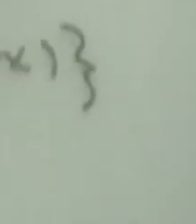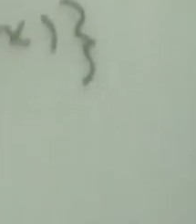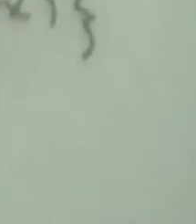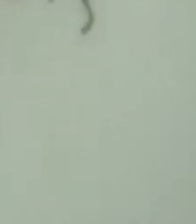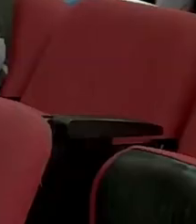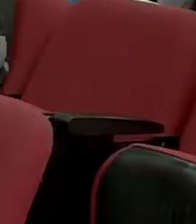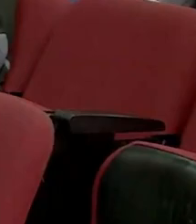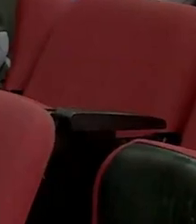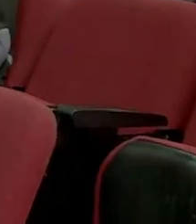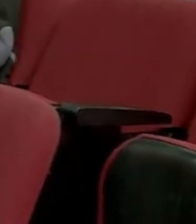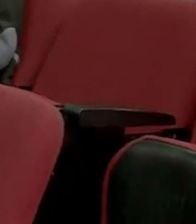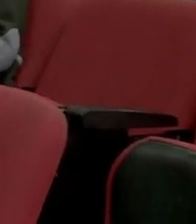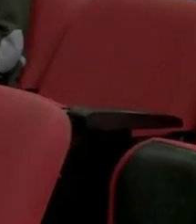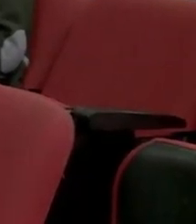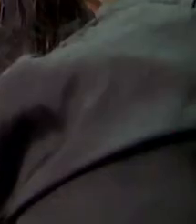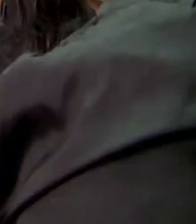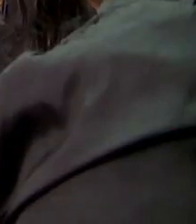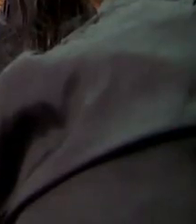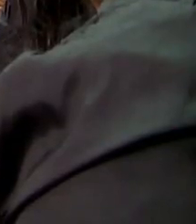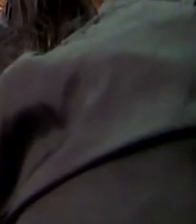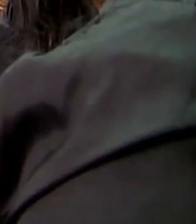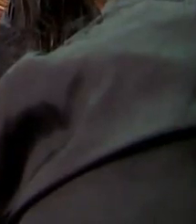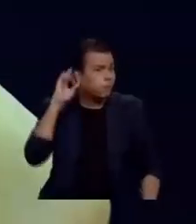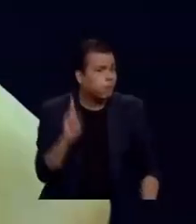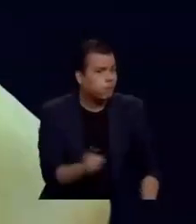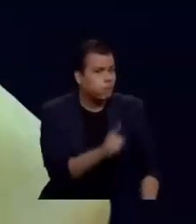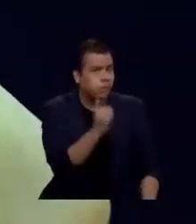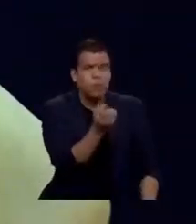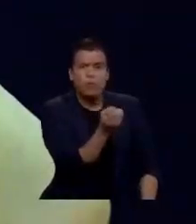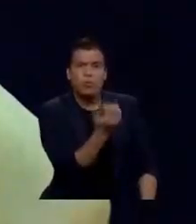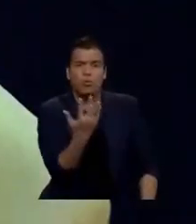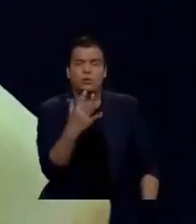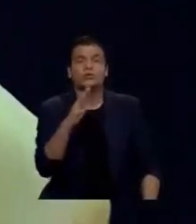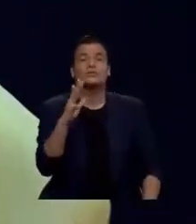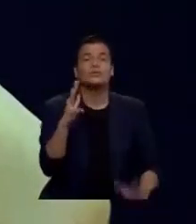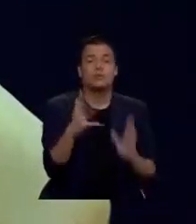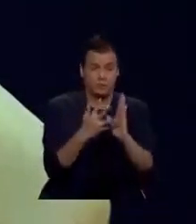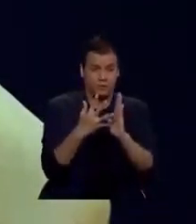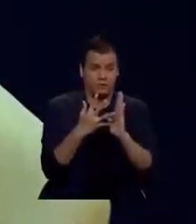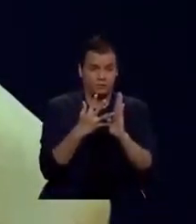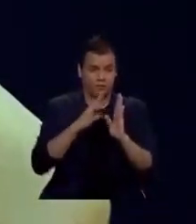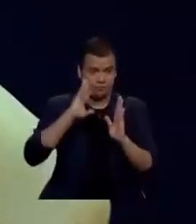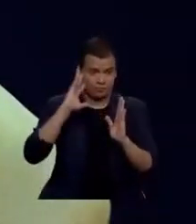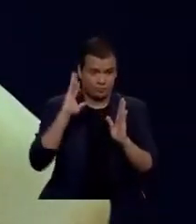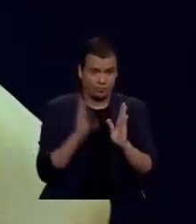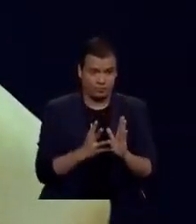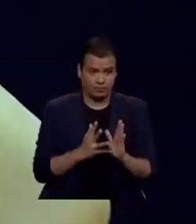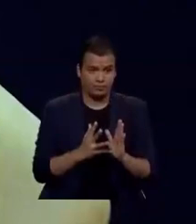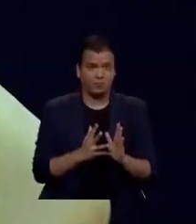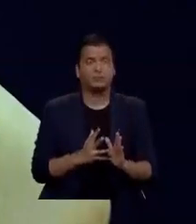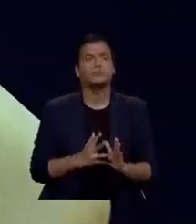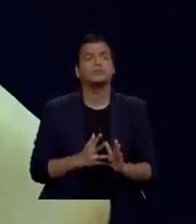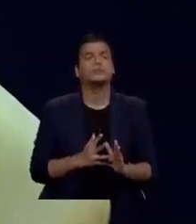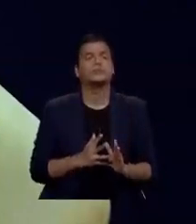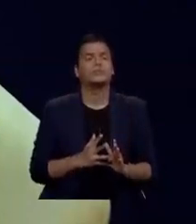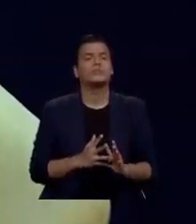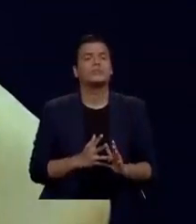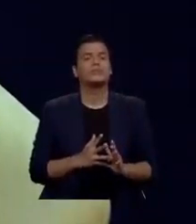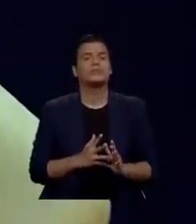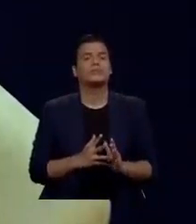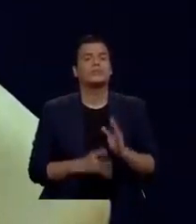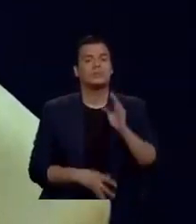y científicos de datos ya tenemos hoy 5000 personas capacitándose en eso y finalmente tenemos para las